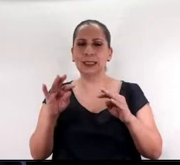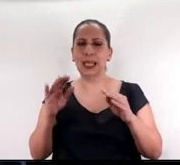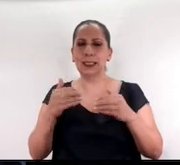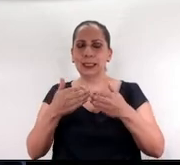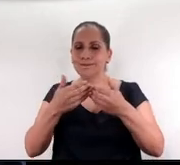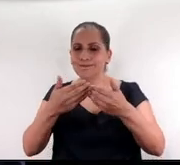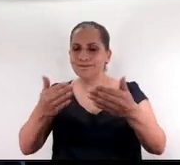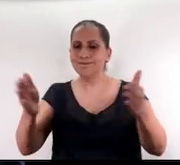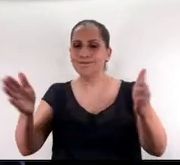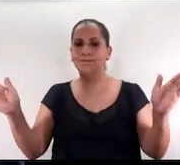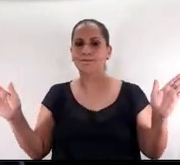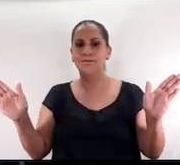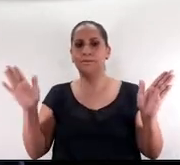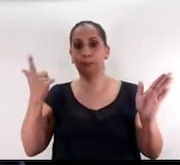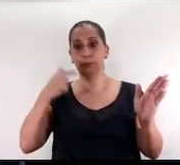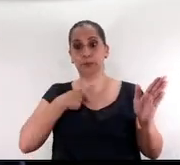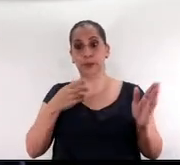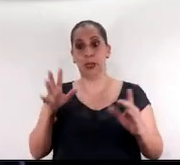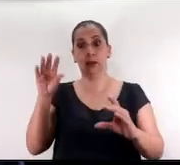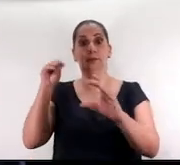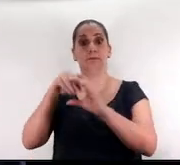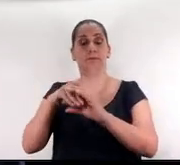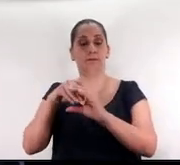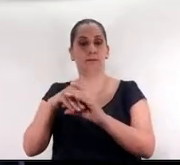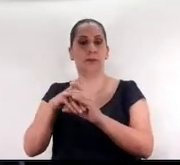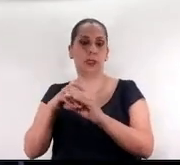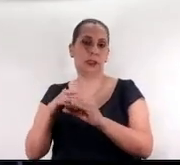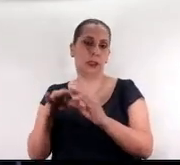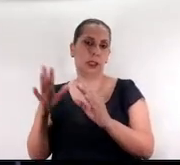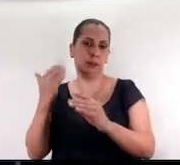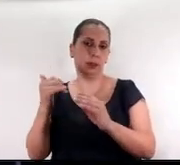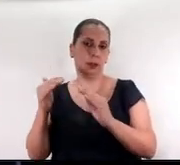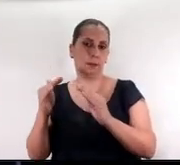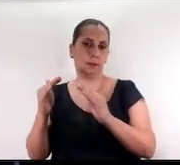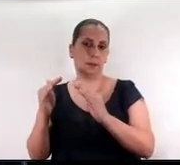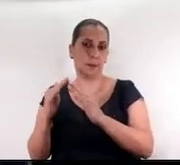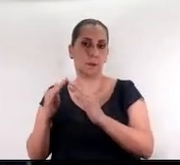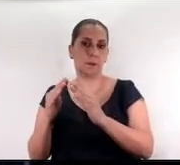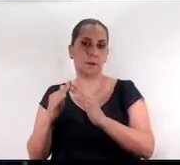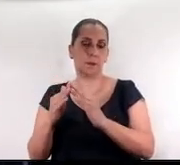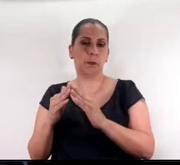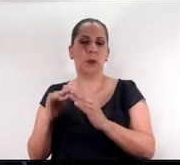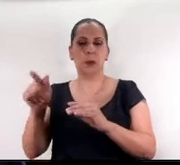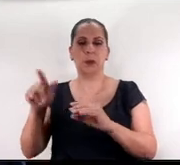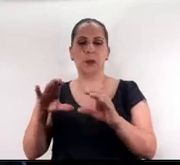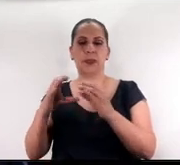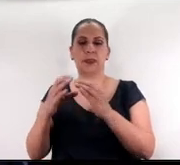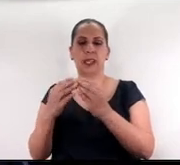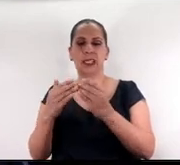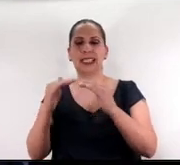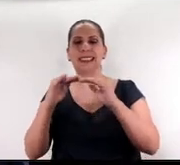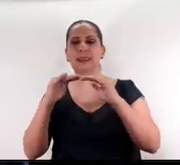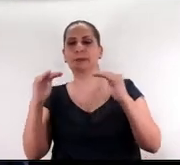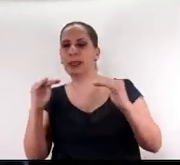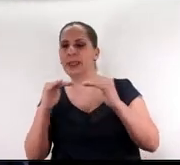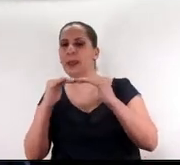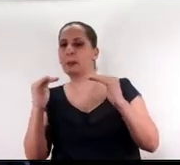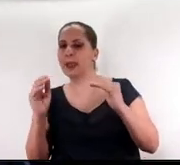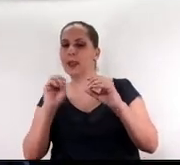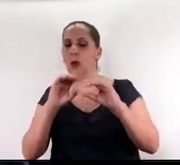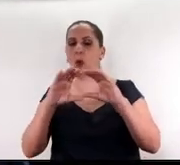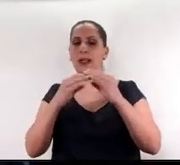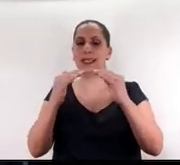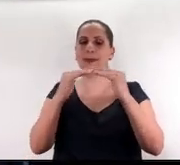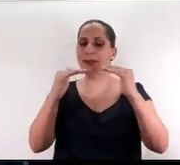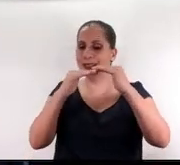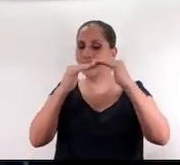que existe hacia la inversión en vivienda que cubre a esa clase media o esa clase baja que